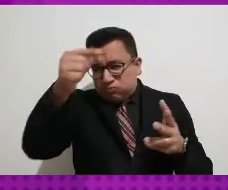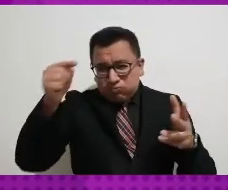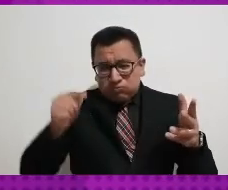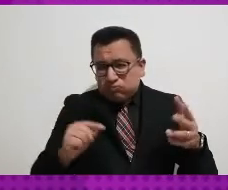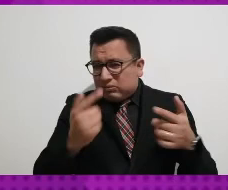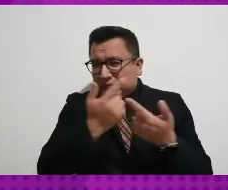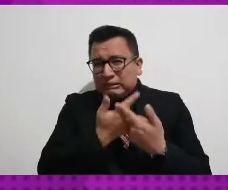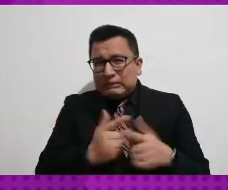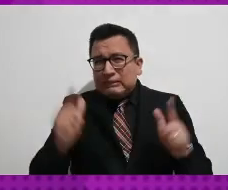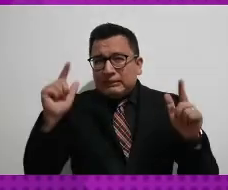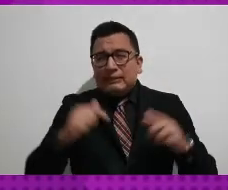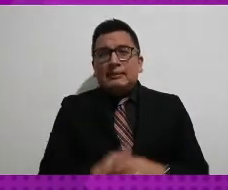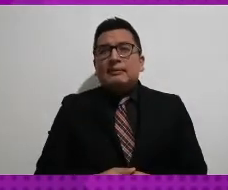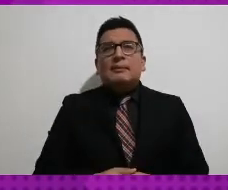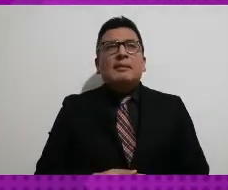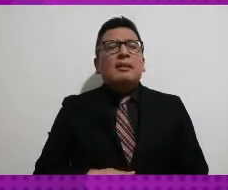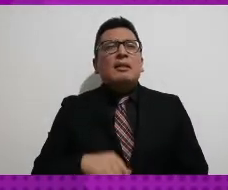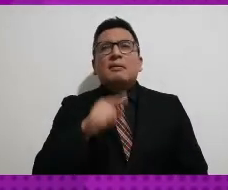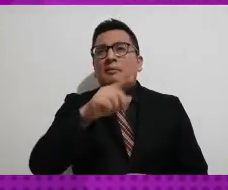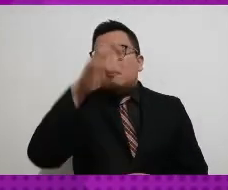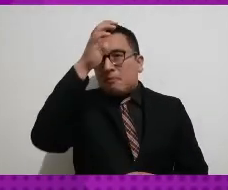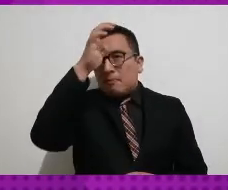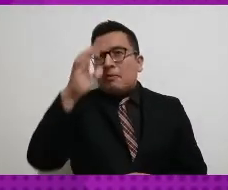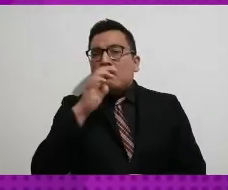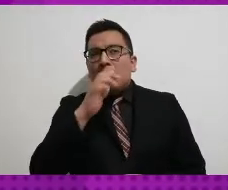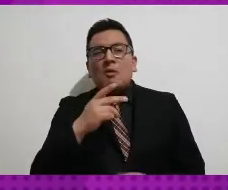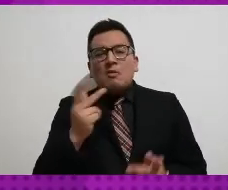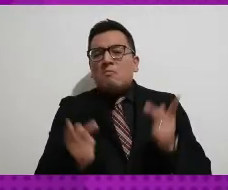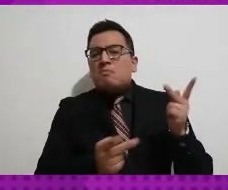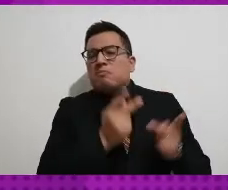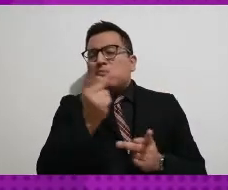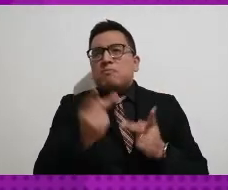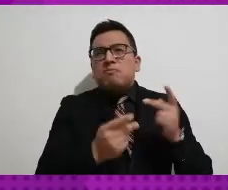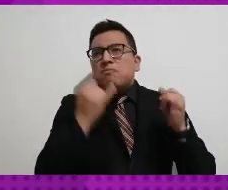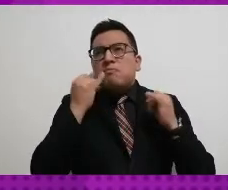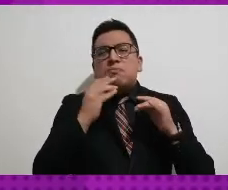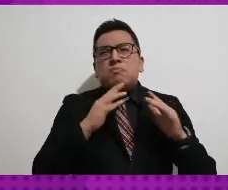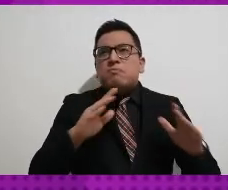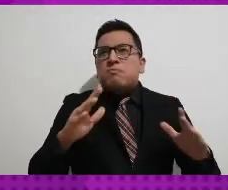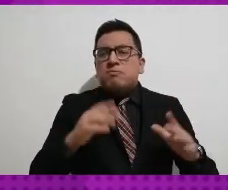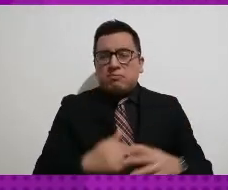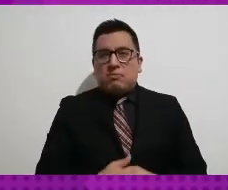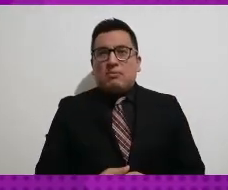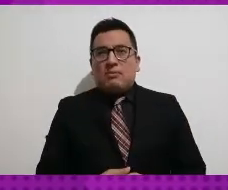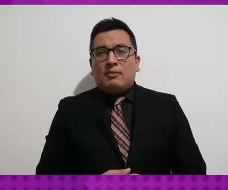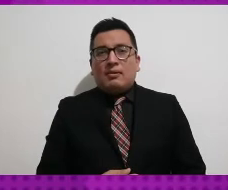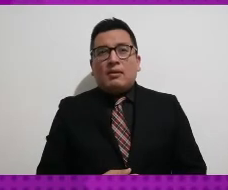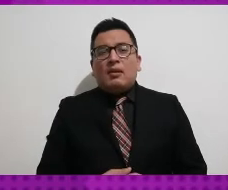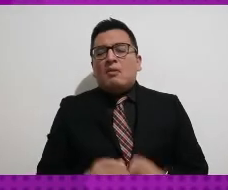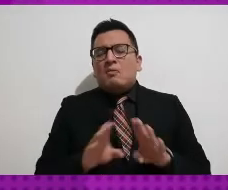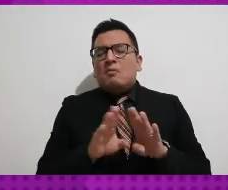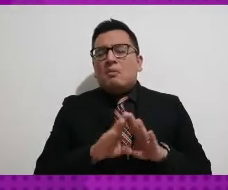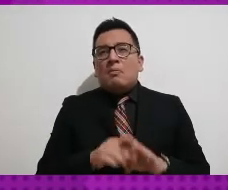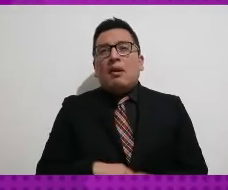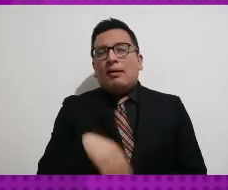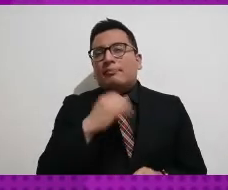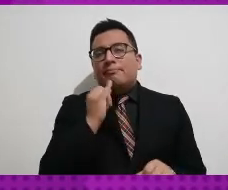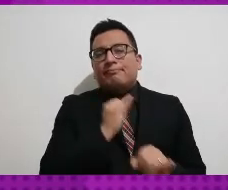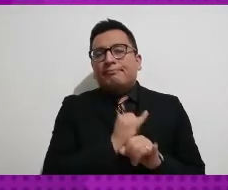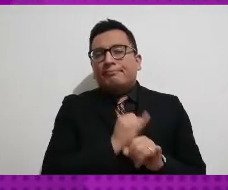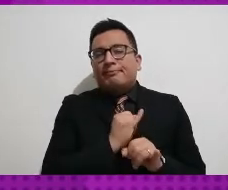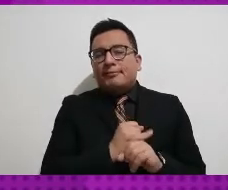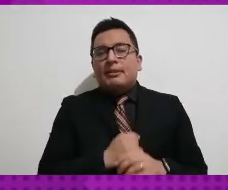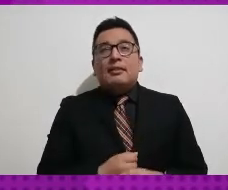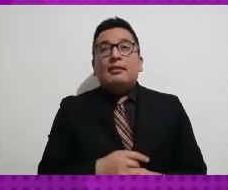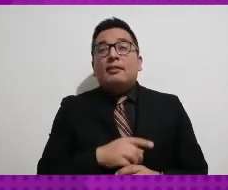información, en el caso a todo Coahuila, a sus municipios y a los 179 sujetos obligados. ¿Cómo lo puede hacer? A través de la Plataforma